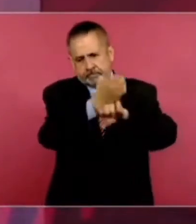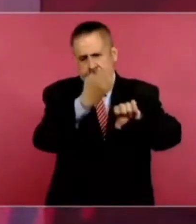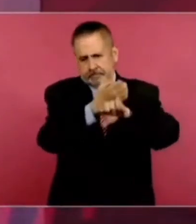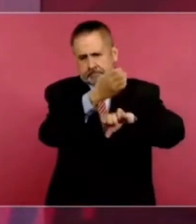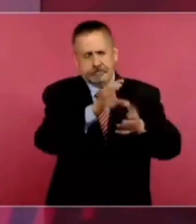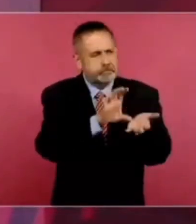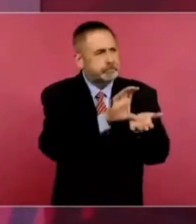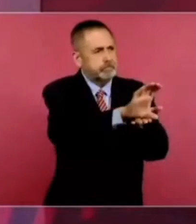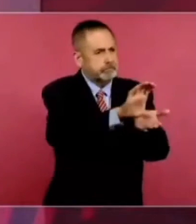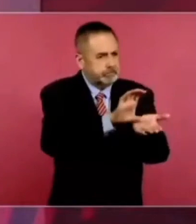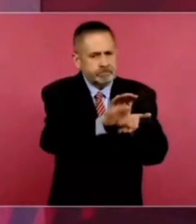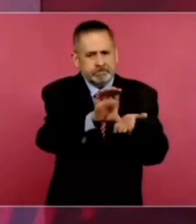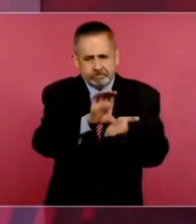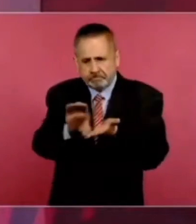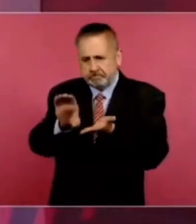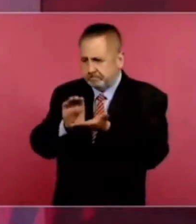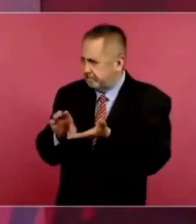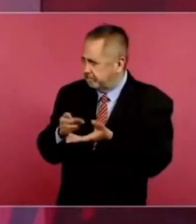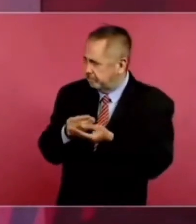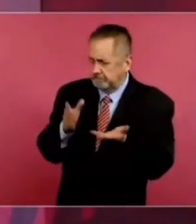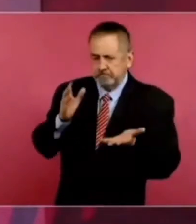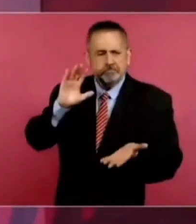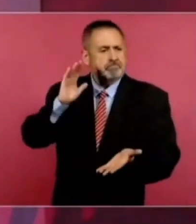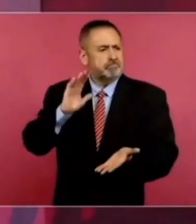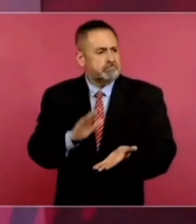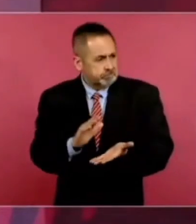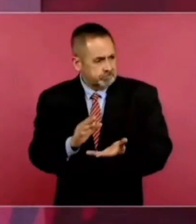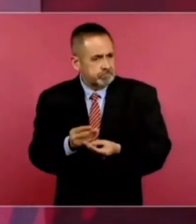pero son participaciones federales.